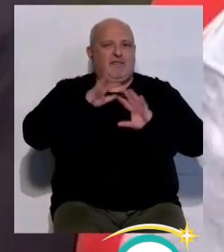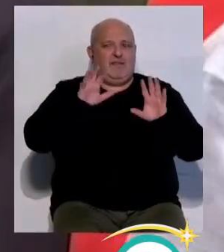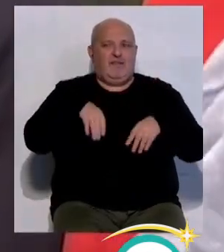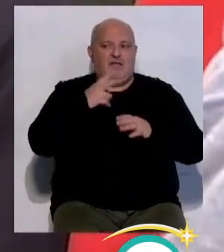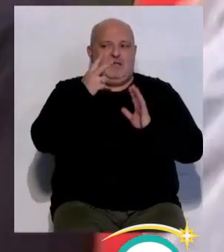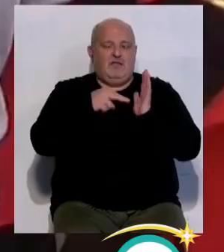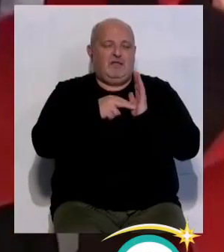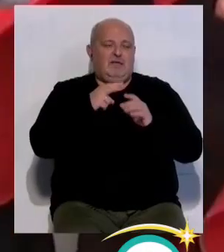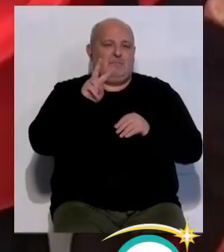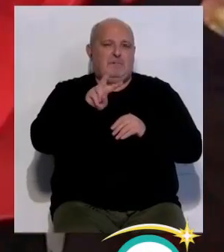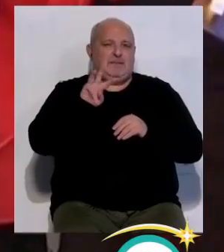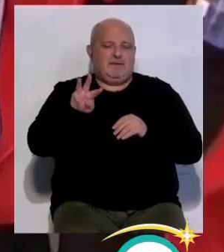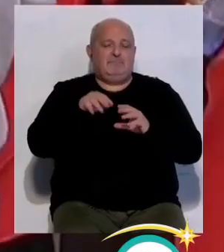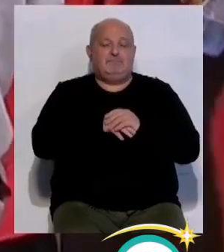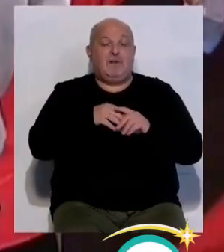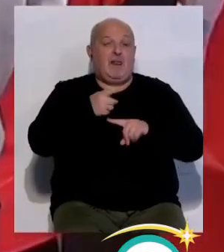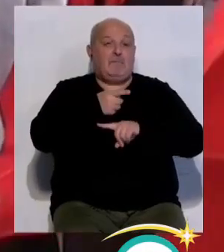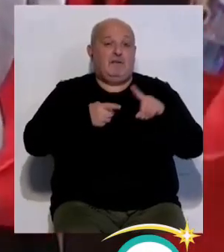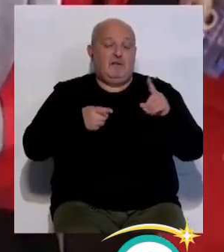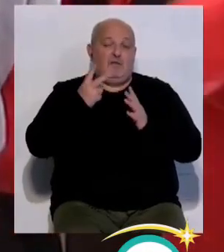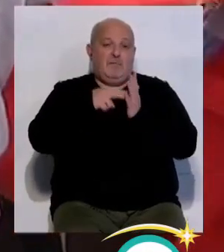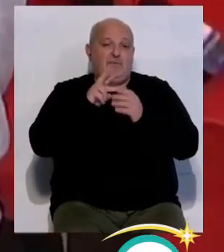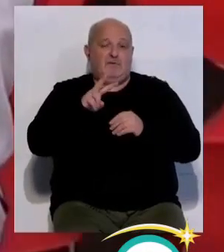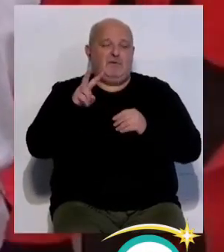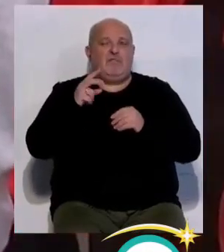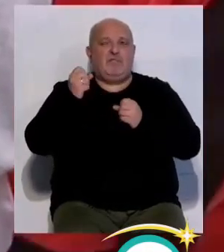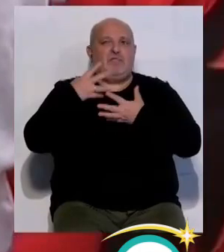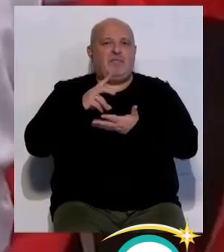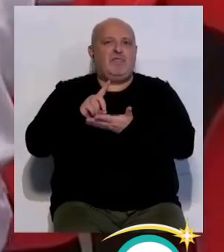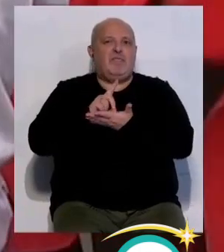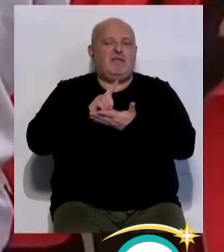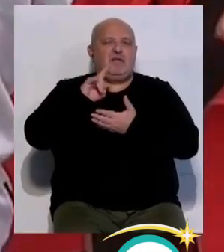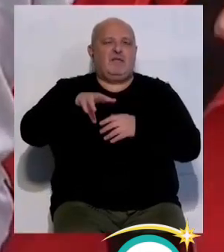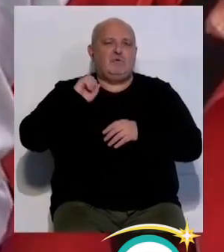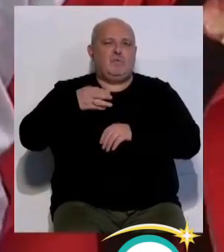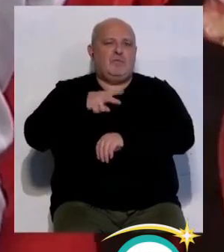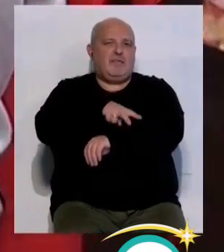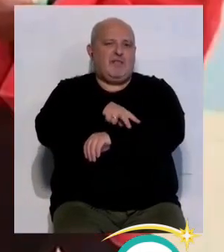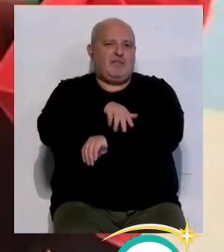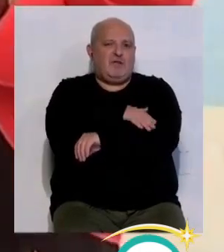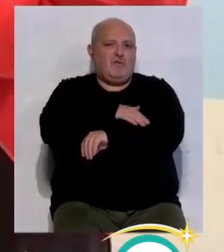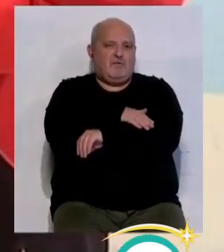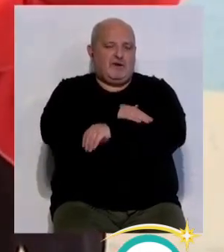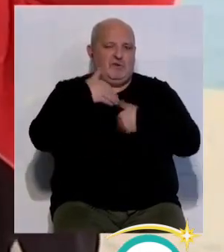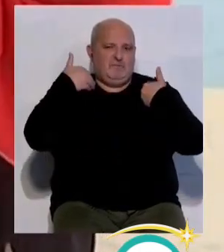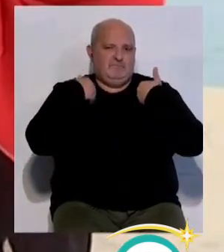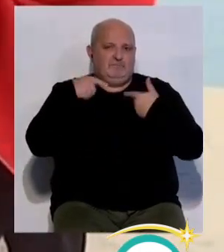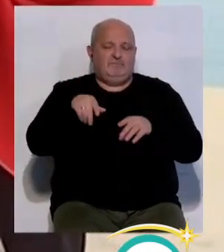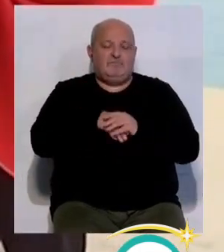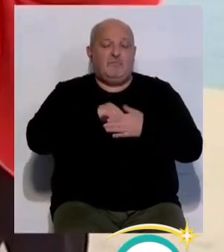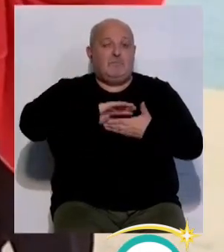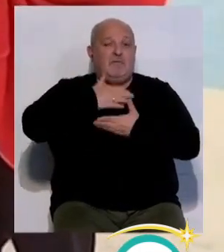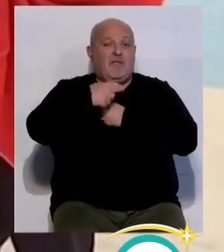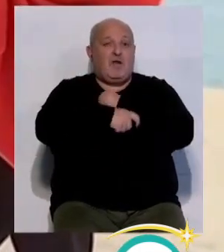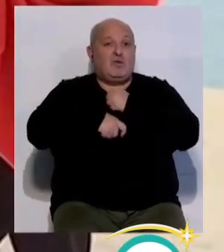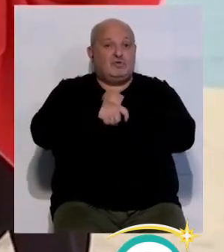en 2023, la mitad que en 2022. Son datos facilitados por la subdelegación del Gobierno. En el mes de